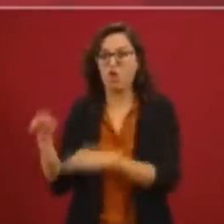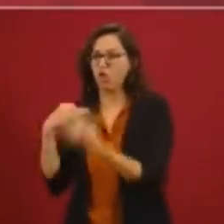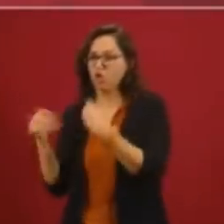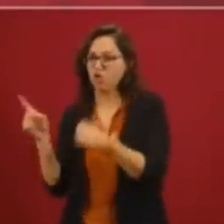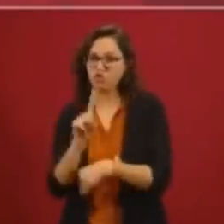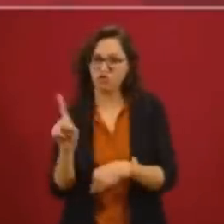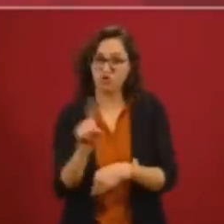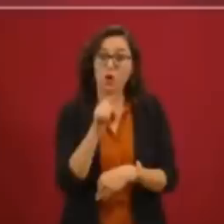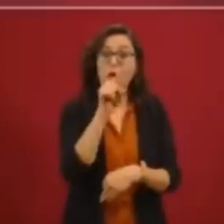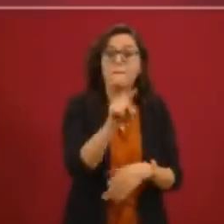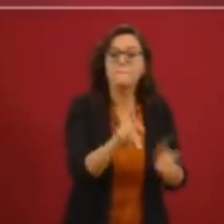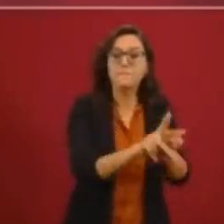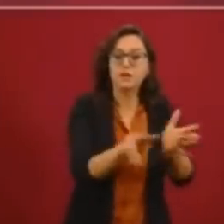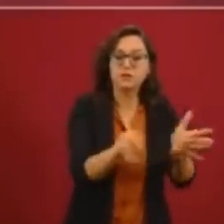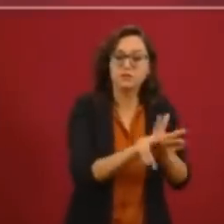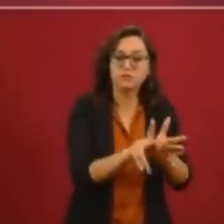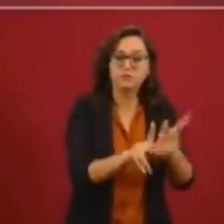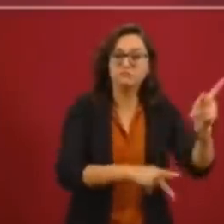cierto,